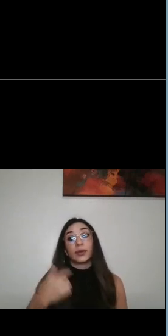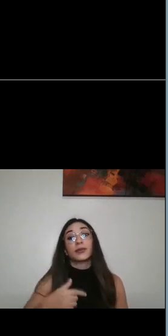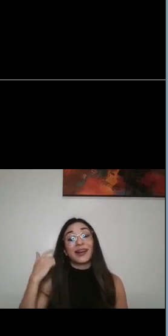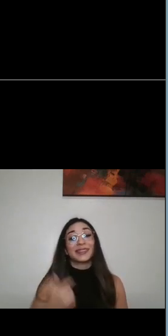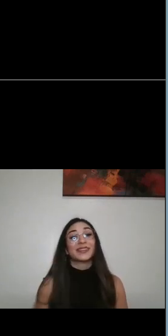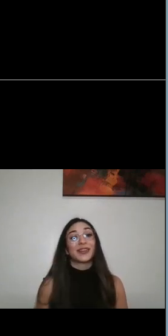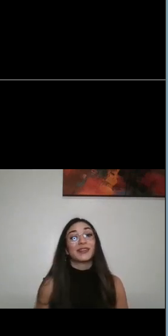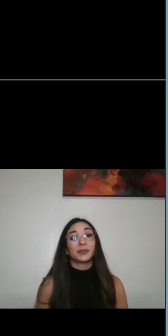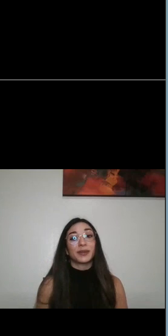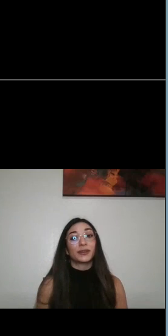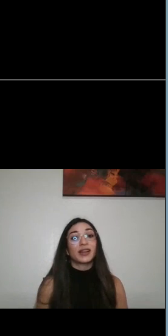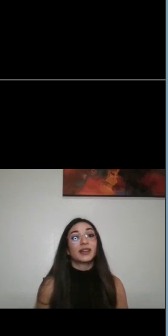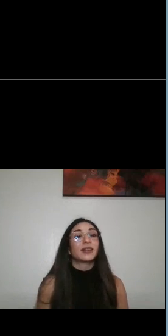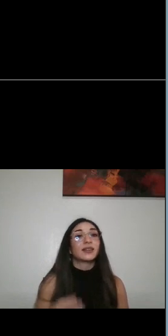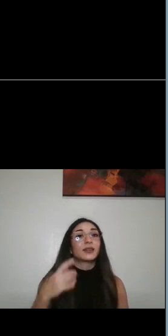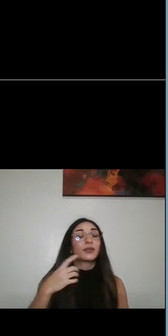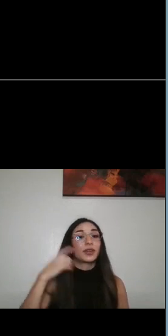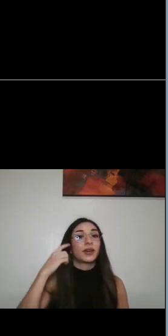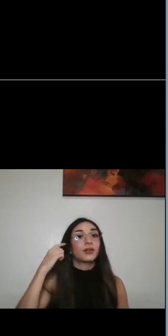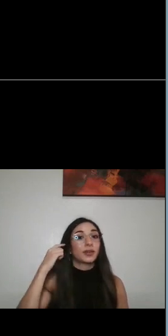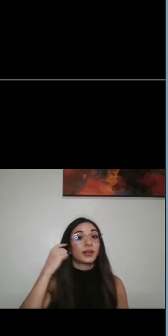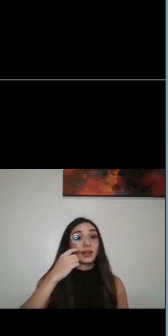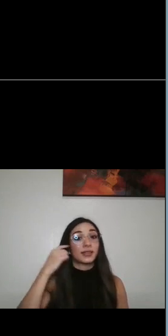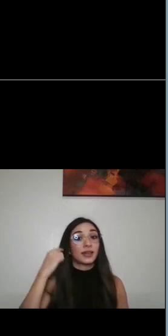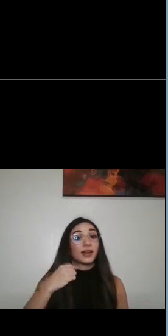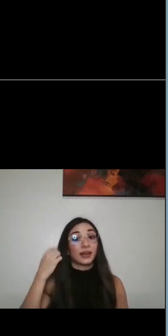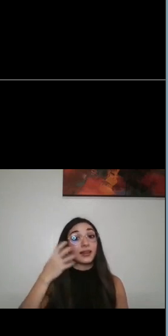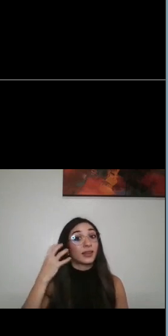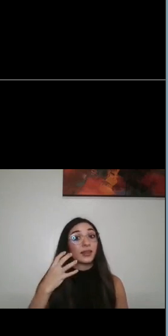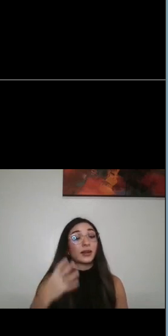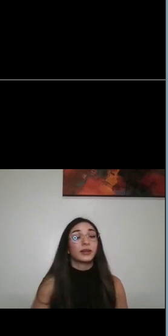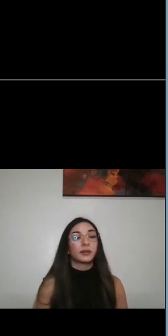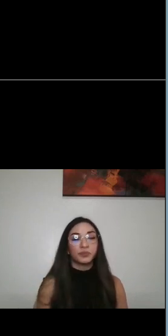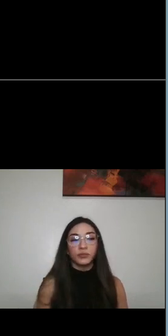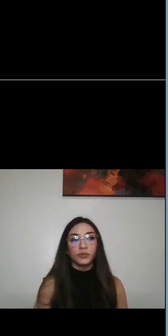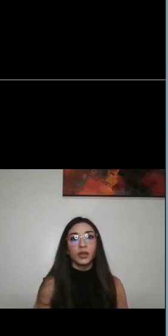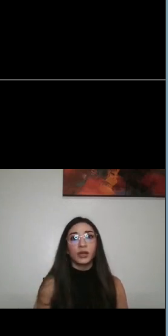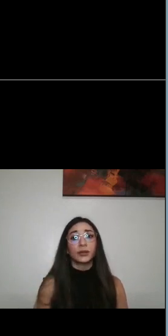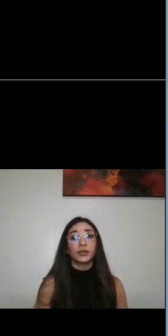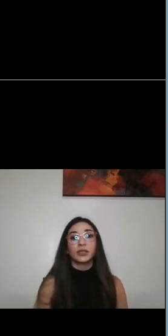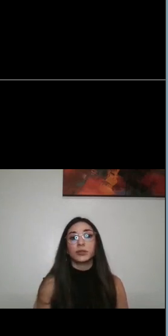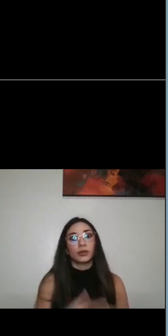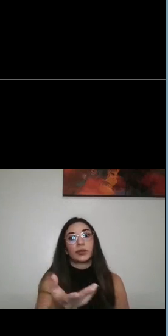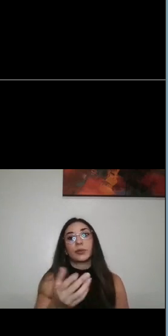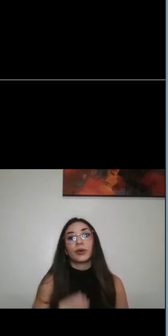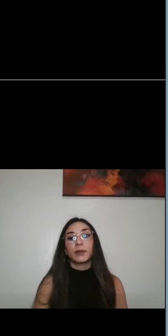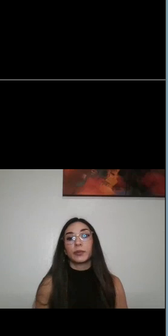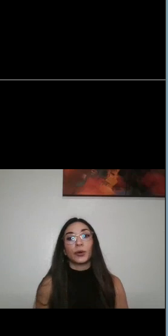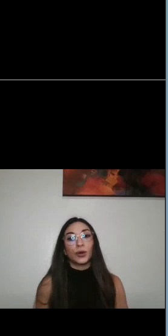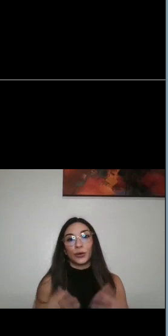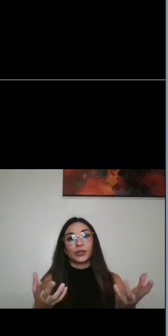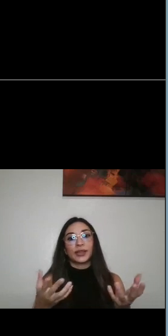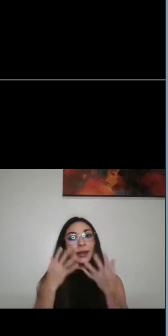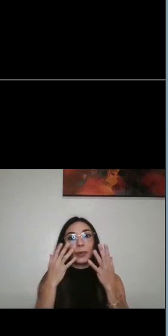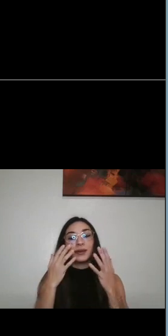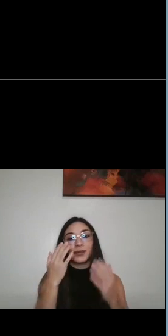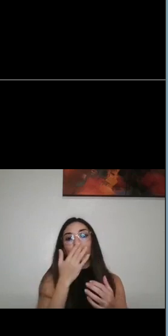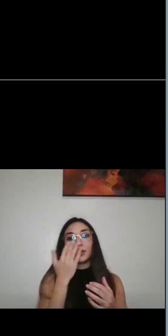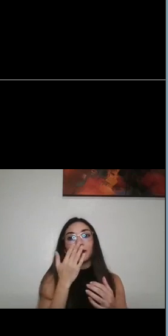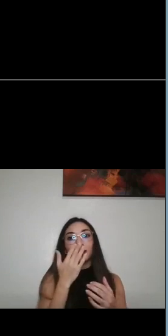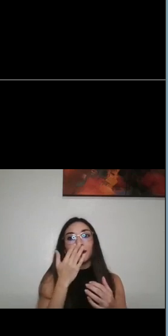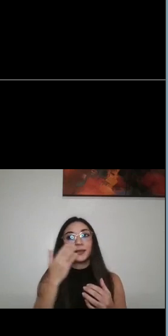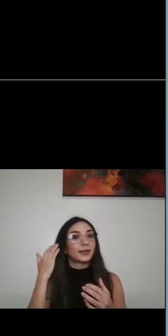medio es parte de esa vía respiratoria al estar intercomunicado con la nariz y la garganta internamente. Entonces, bueno, típico ejemplo, uno se engripa, se